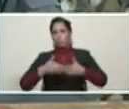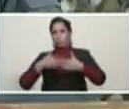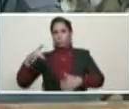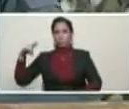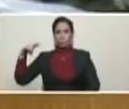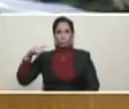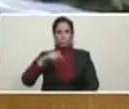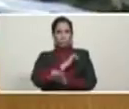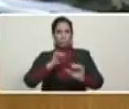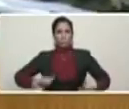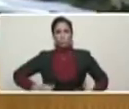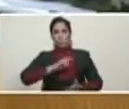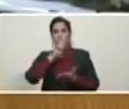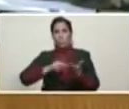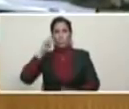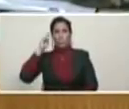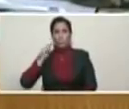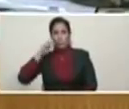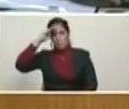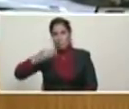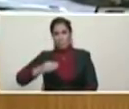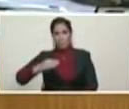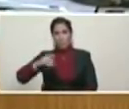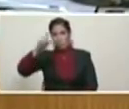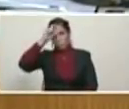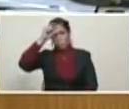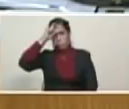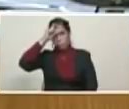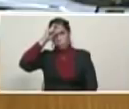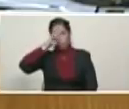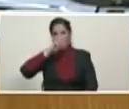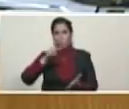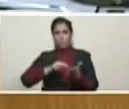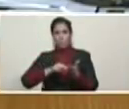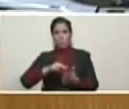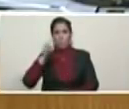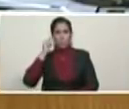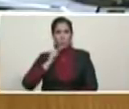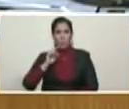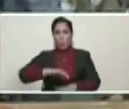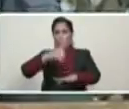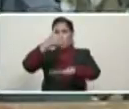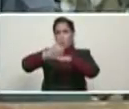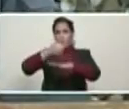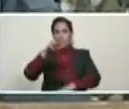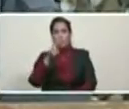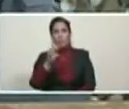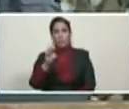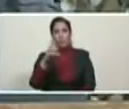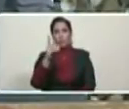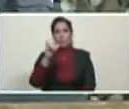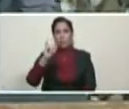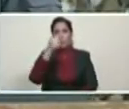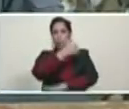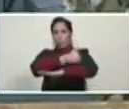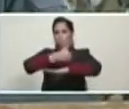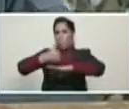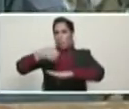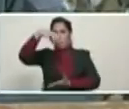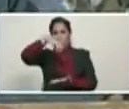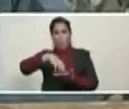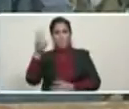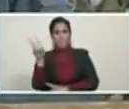la Guardia Nacional Bolivariana, la Milicia Nacional Bolivariana, comandantes de la REDI, altas autoridades del Estado. Yo